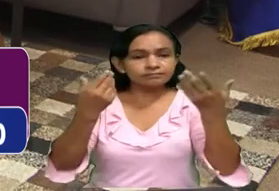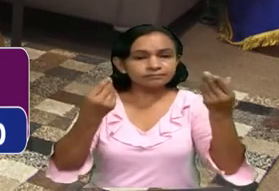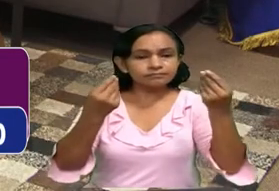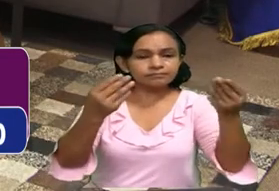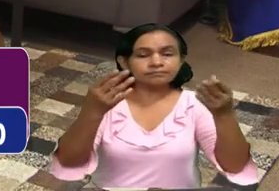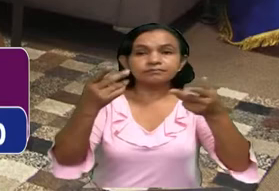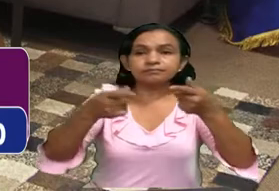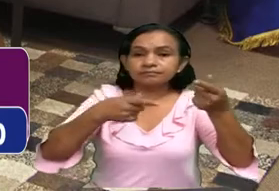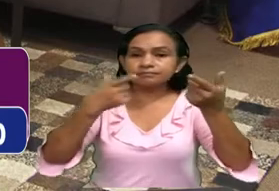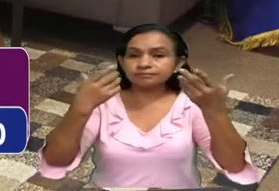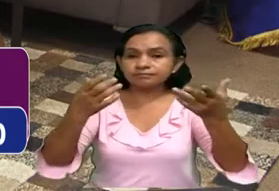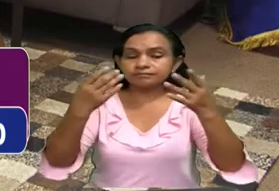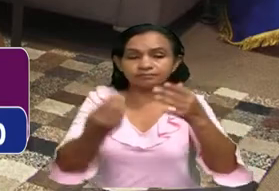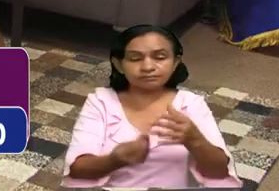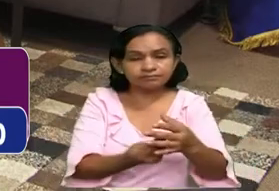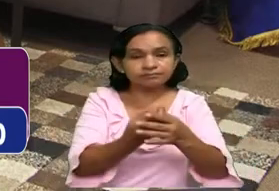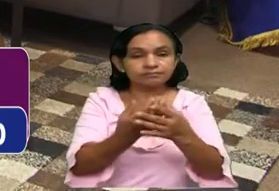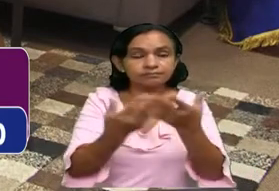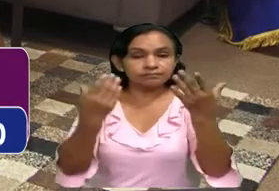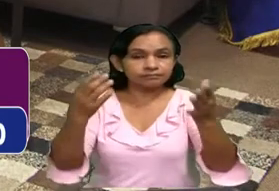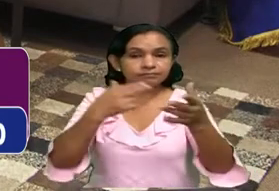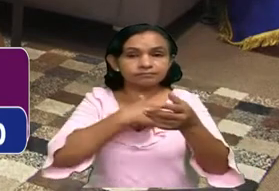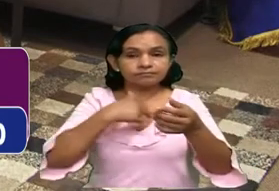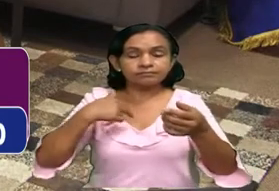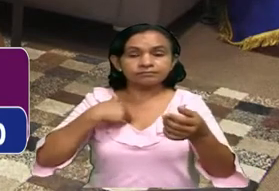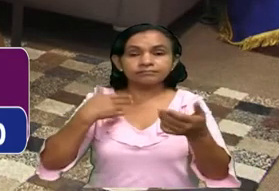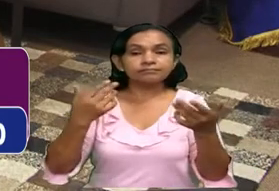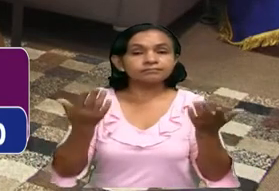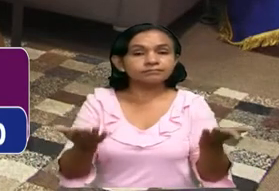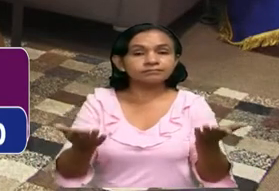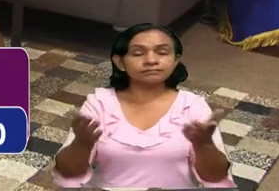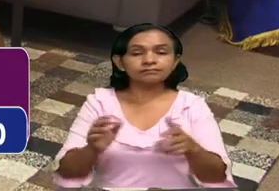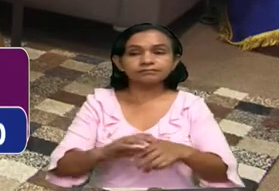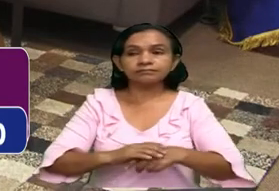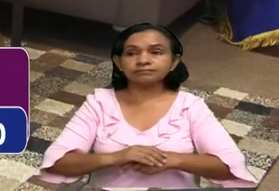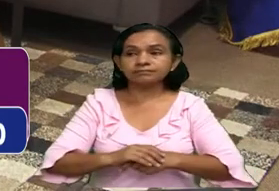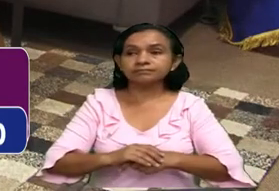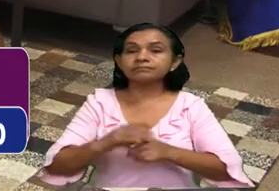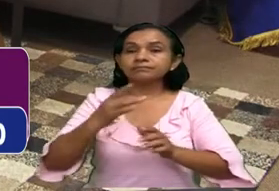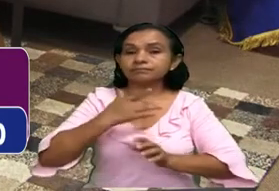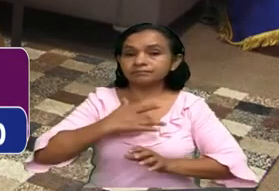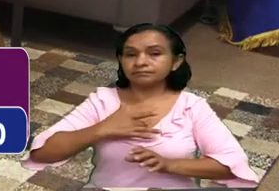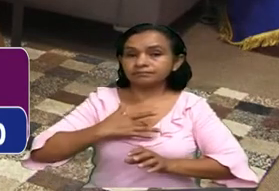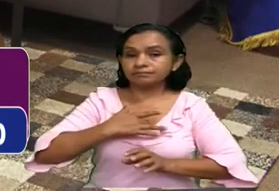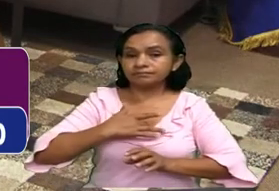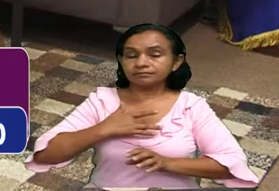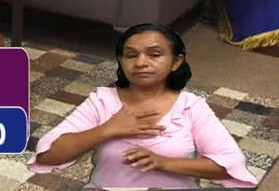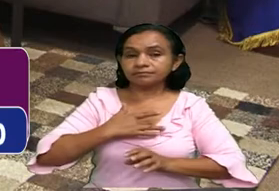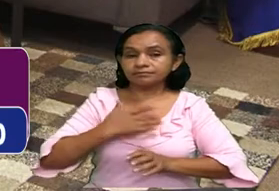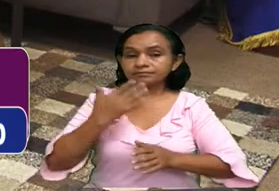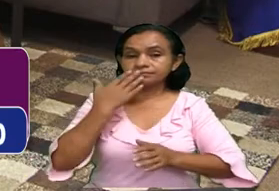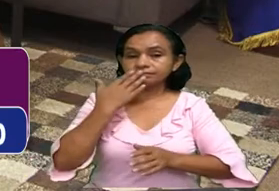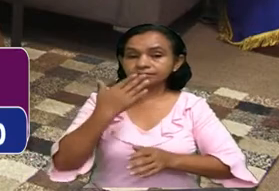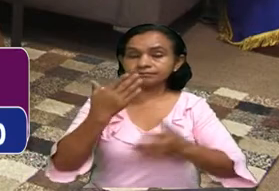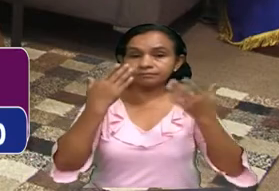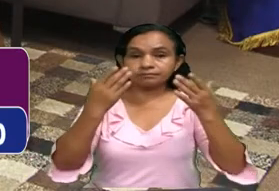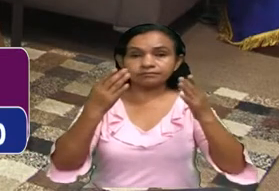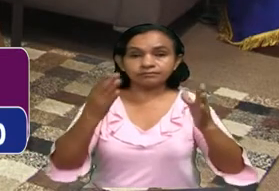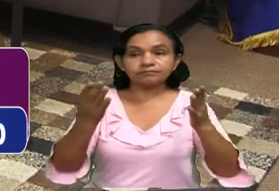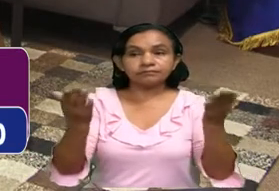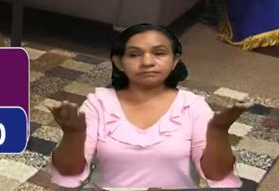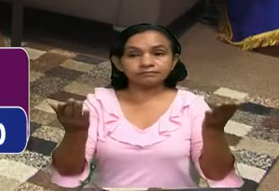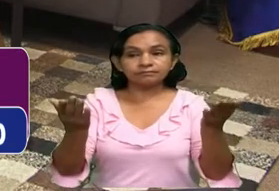valor a nuestra producción. Para agregarle valor a la producción requerimos producir con calidad, pero